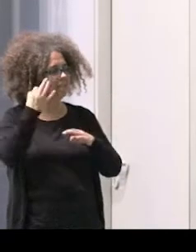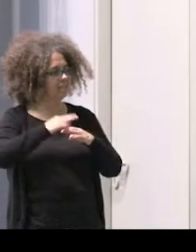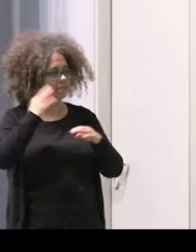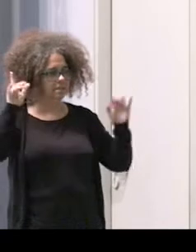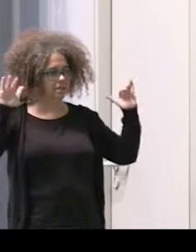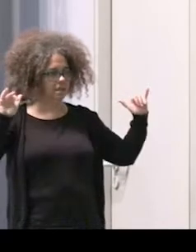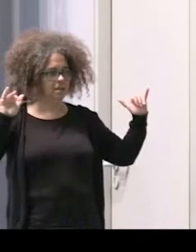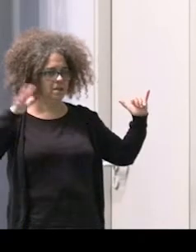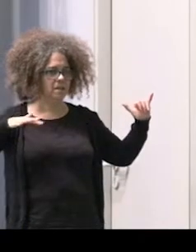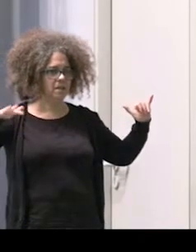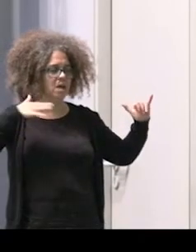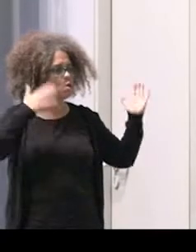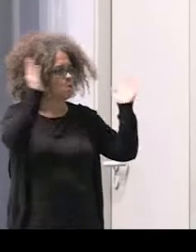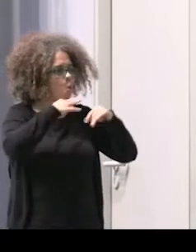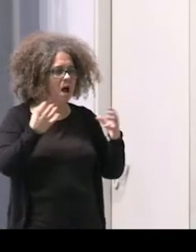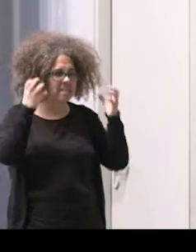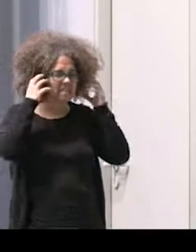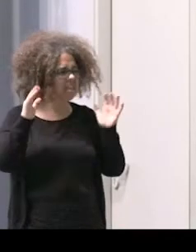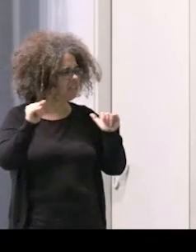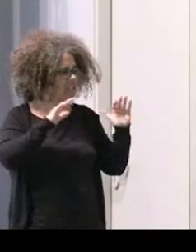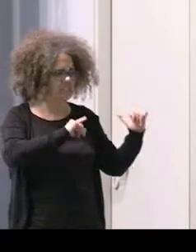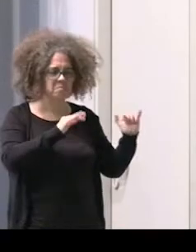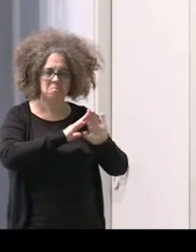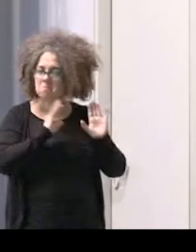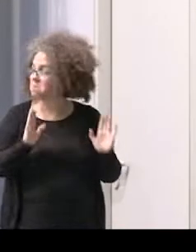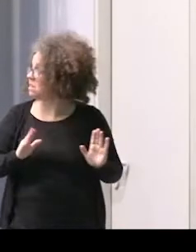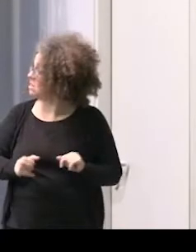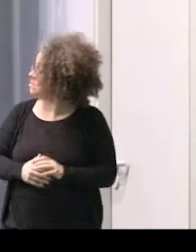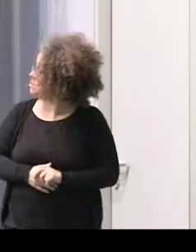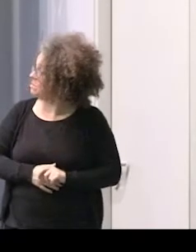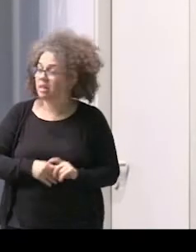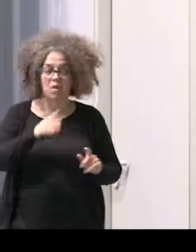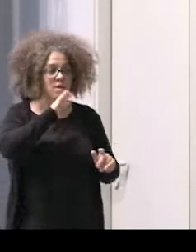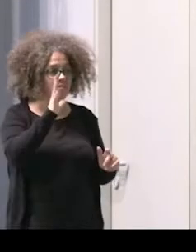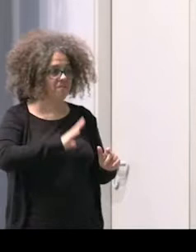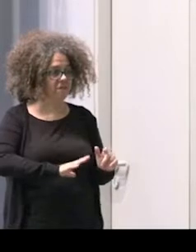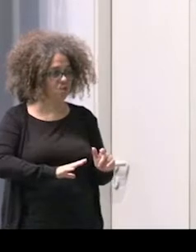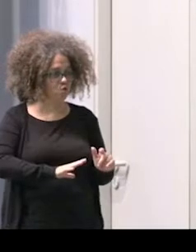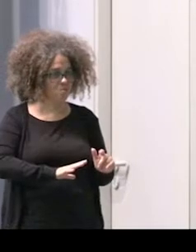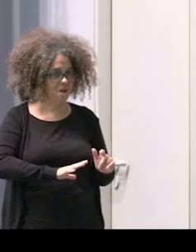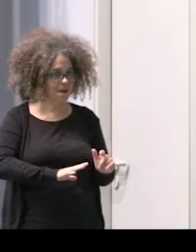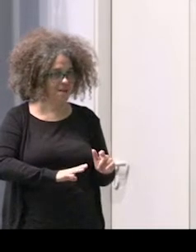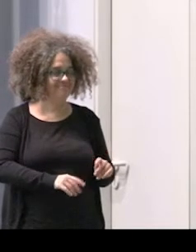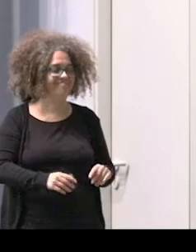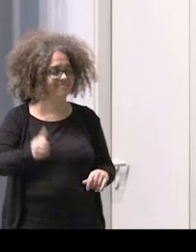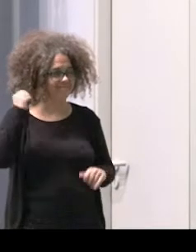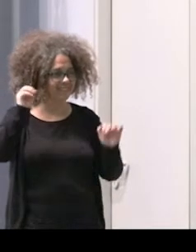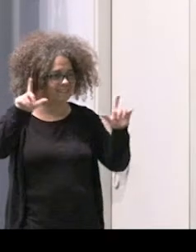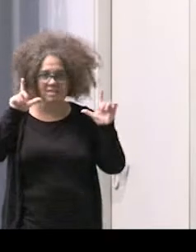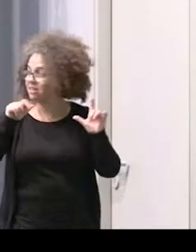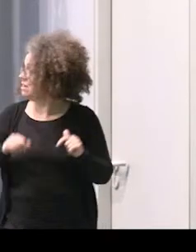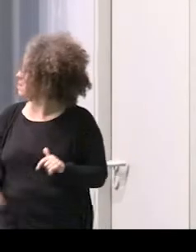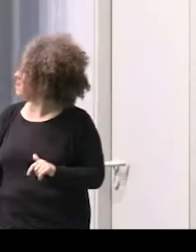en campo libre, no son auriculares, no, están en campo libre. Con lo cual hay un efecto sombra. Lo que ven en este panel de aquí es